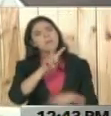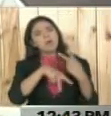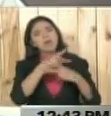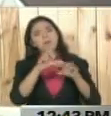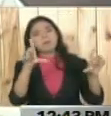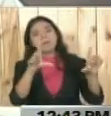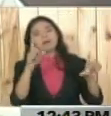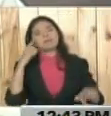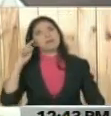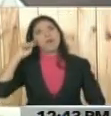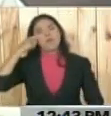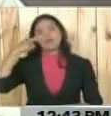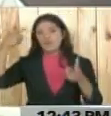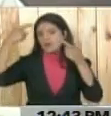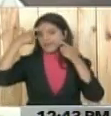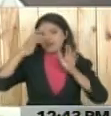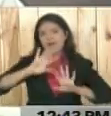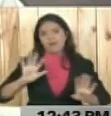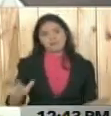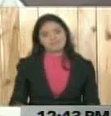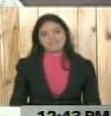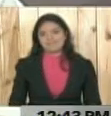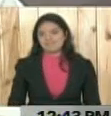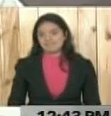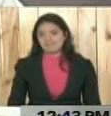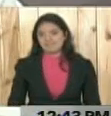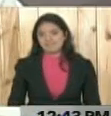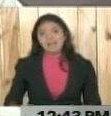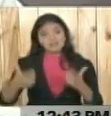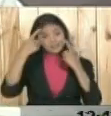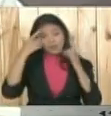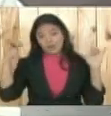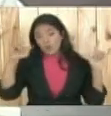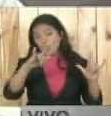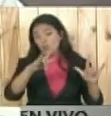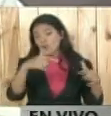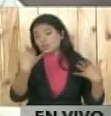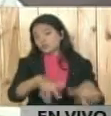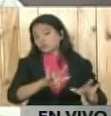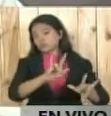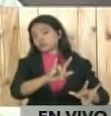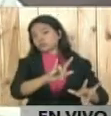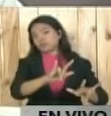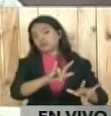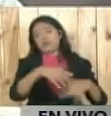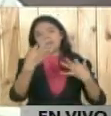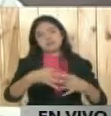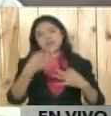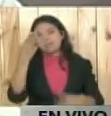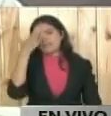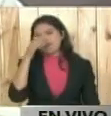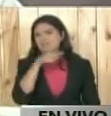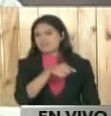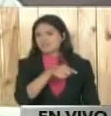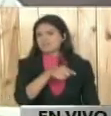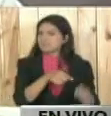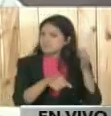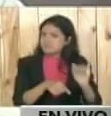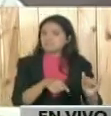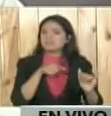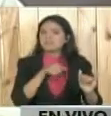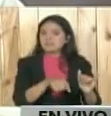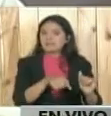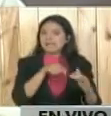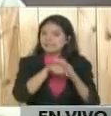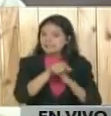me acuerdo de Chávez, porque Chávez te amó, Mario, ¿oíste? Y siempre supo que tenía a ti, en